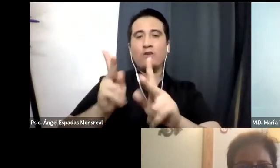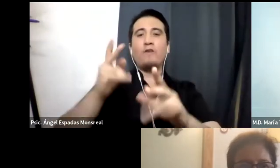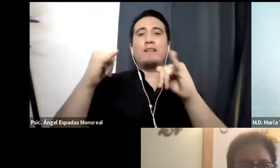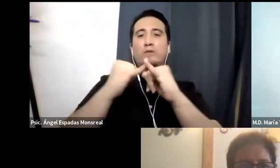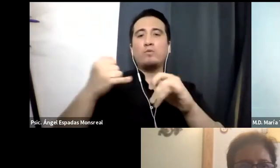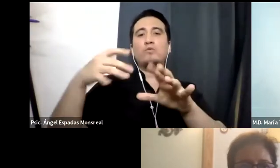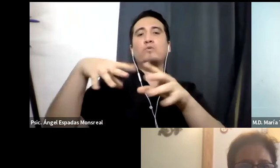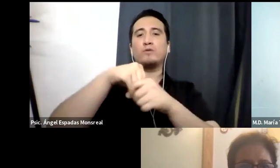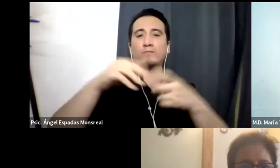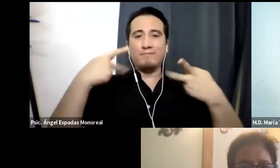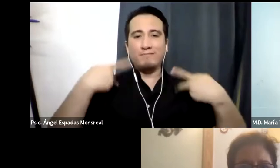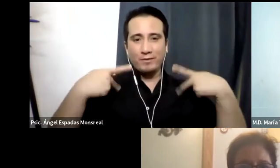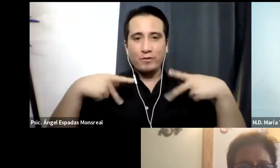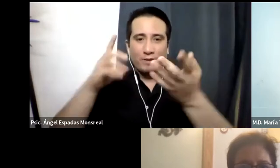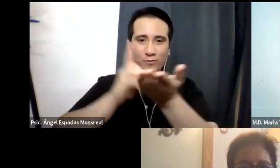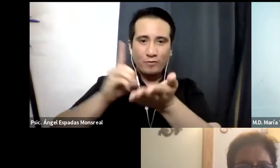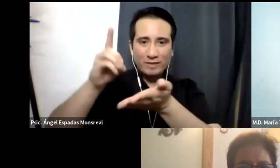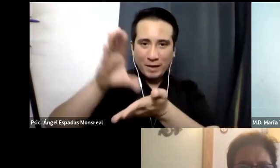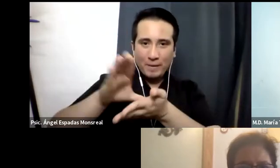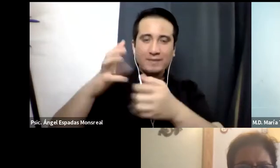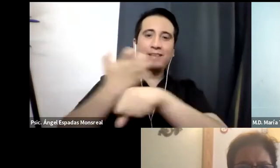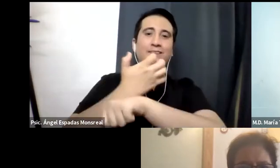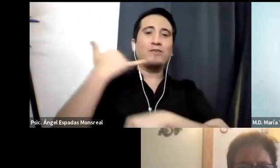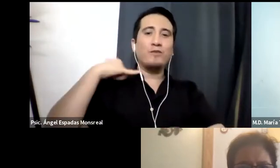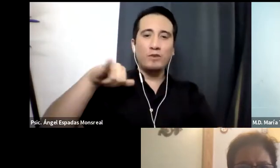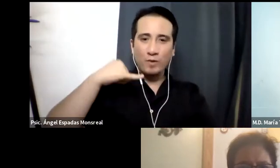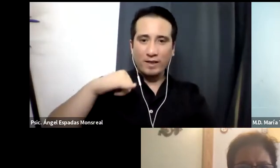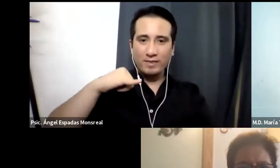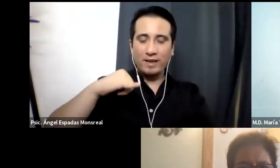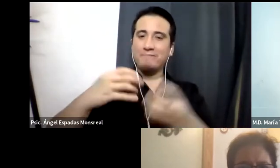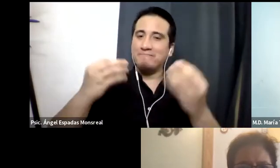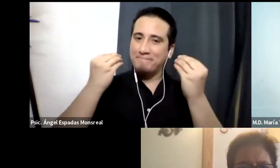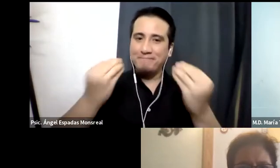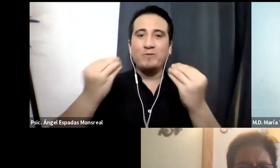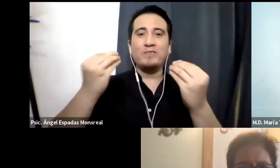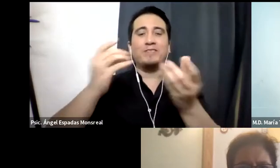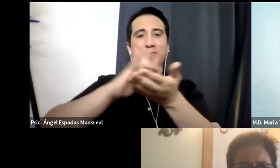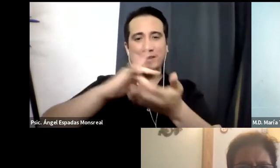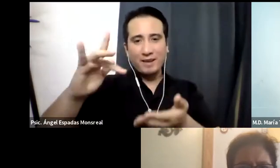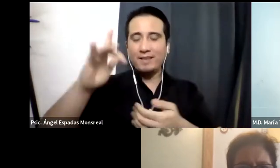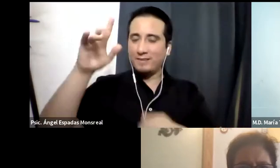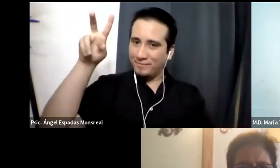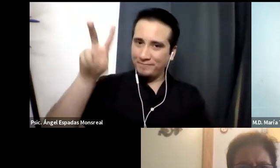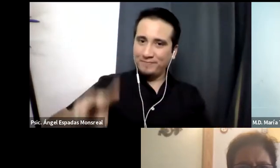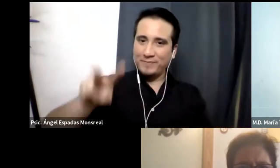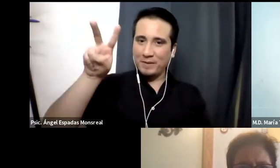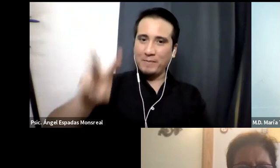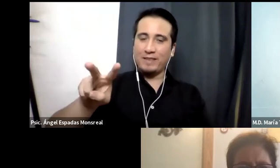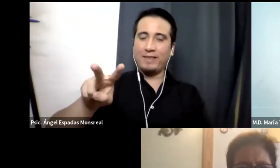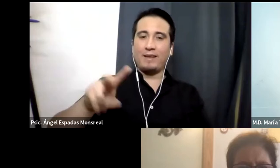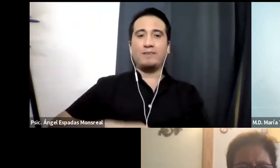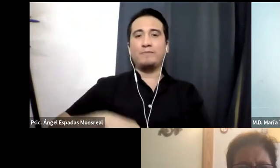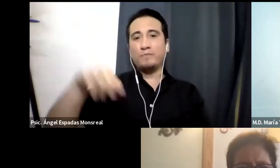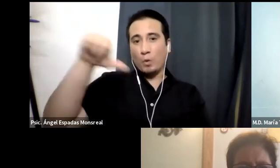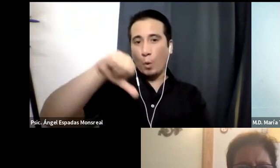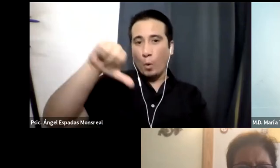las Personas con Discapacidad del Estado de Yucatán. Muchísimas gracias, de verdad. Y pues hoy con un